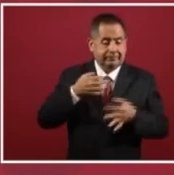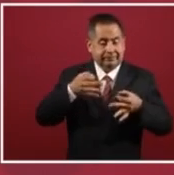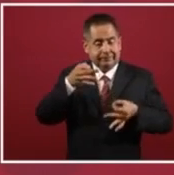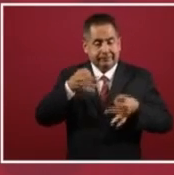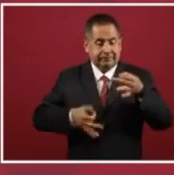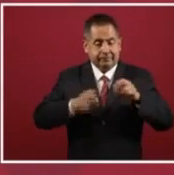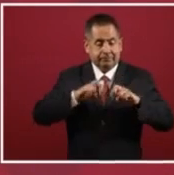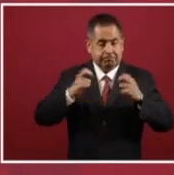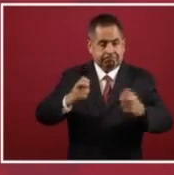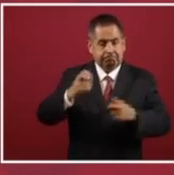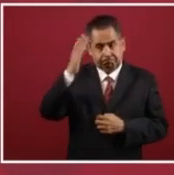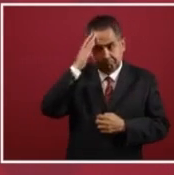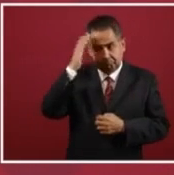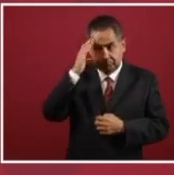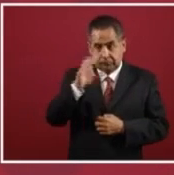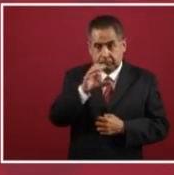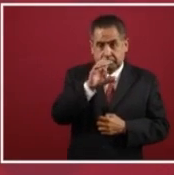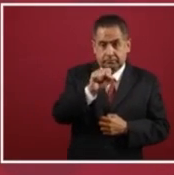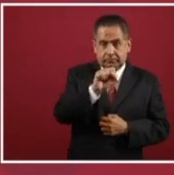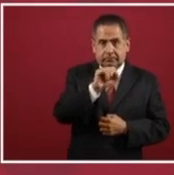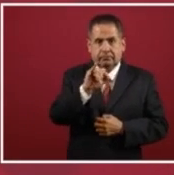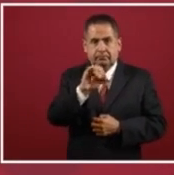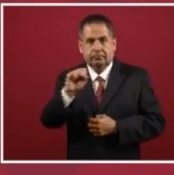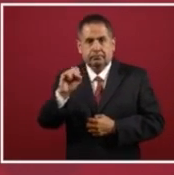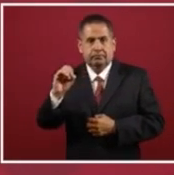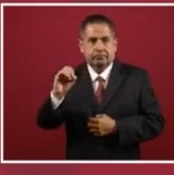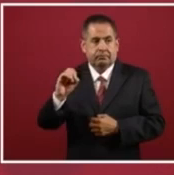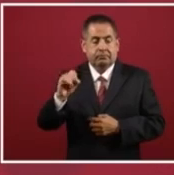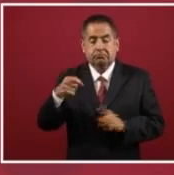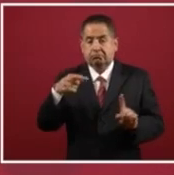Corte, Cosío,